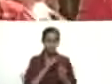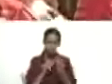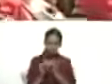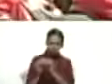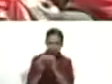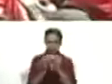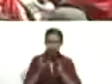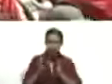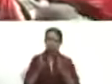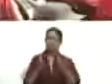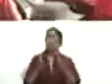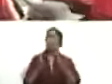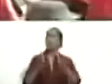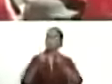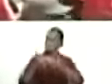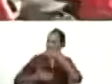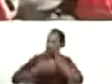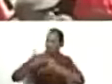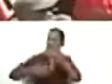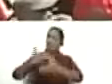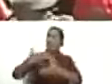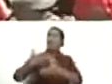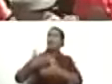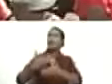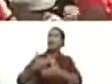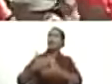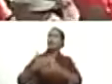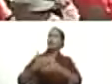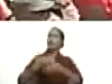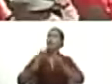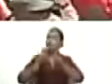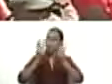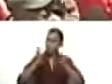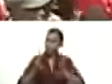paso a paso, con un modelo económico de guerra.